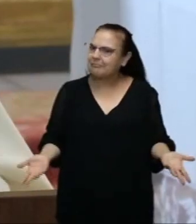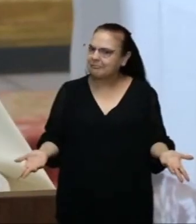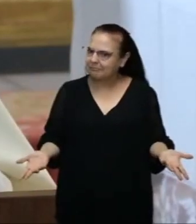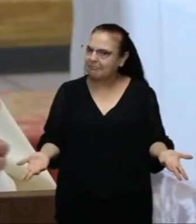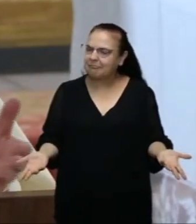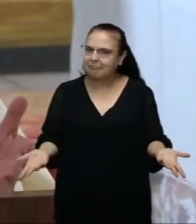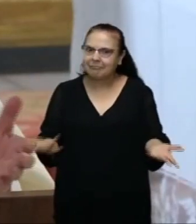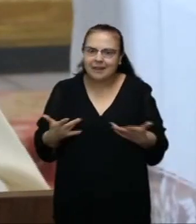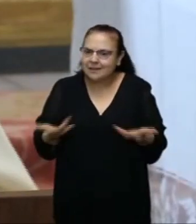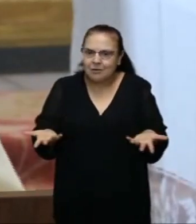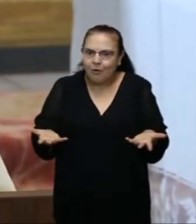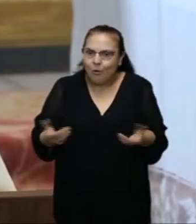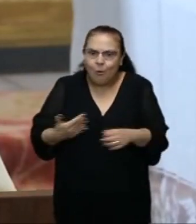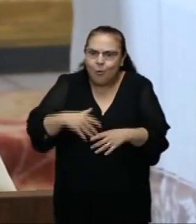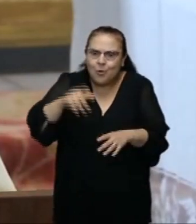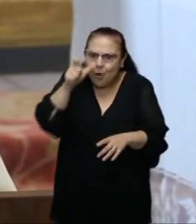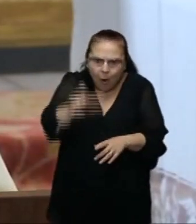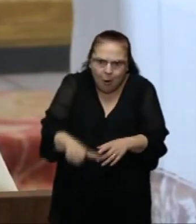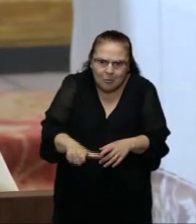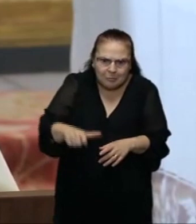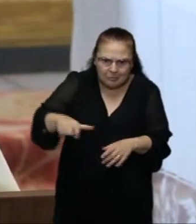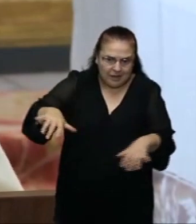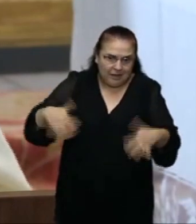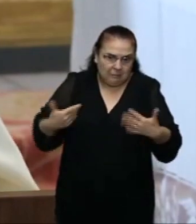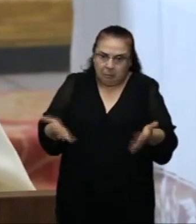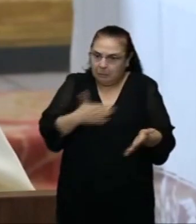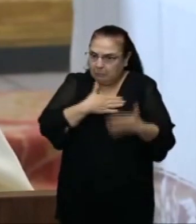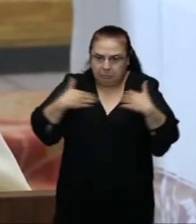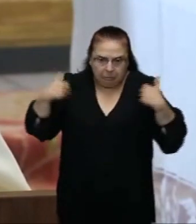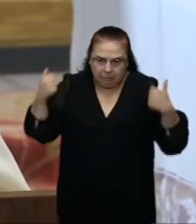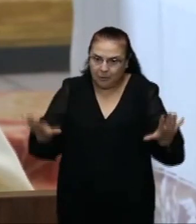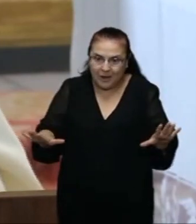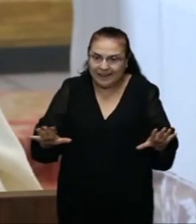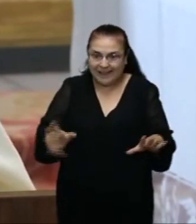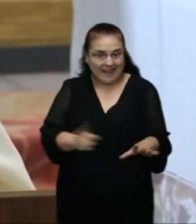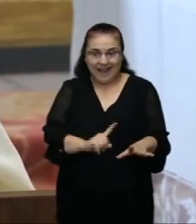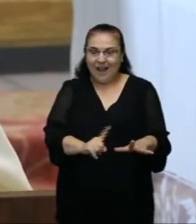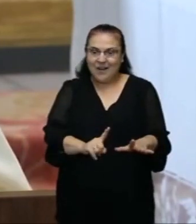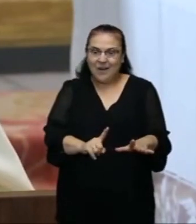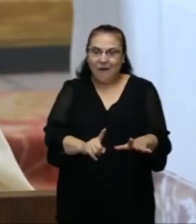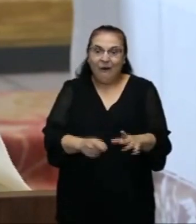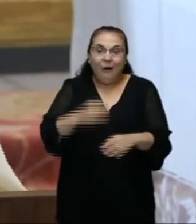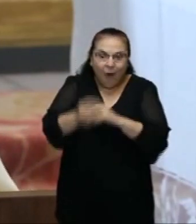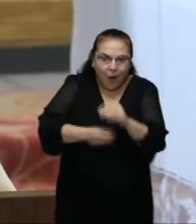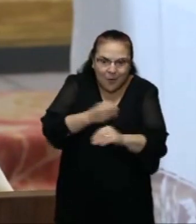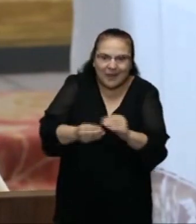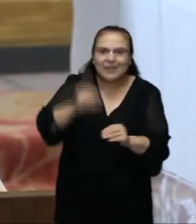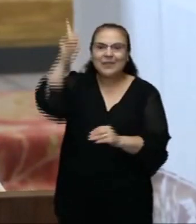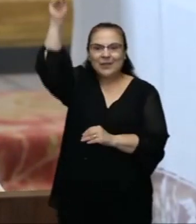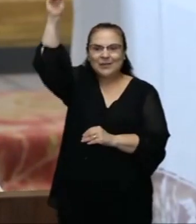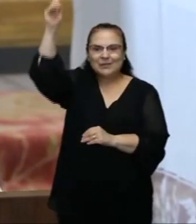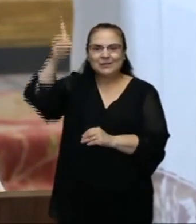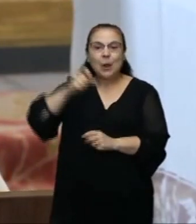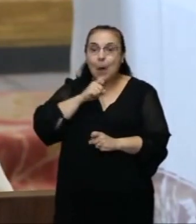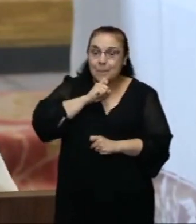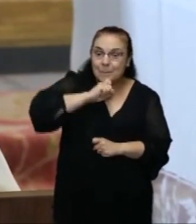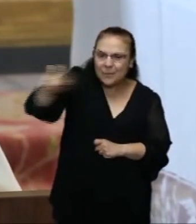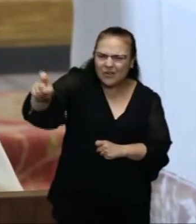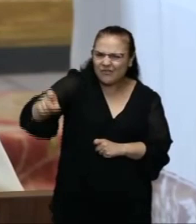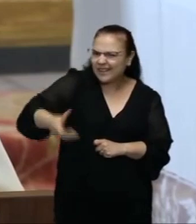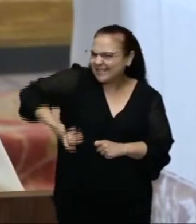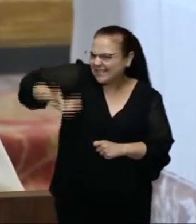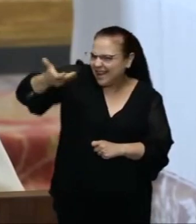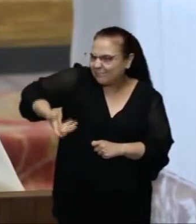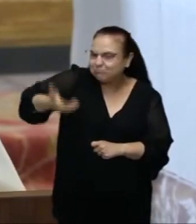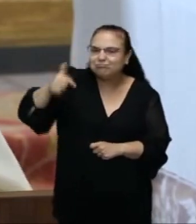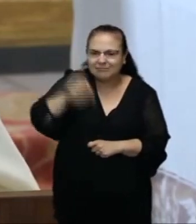ser obra de un hombre cualquiera. Esto es obra de Dios. Un gran profeta ha surgido entre